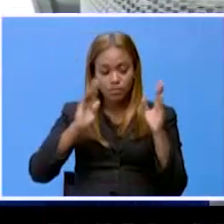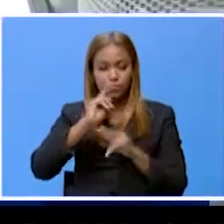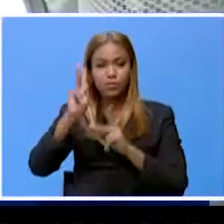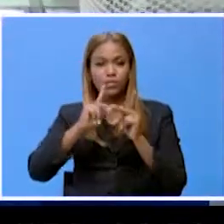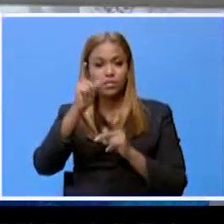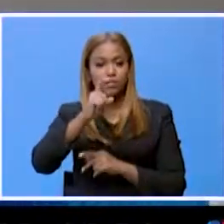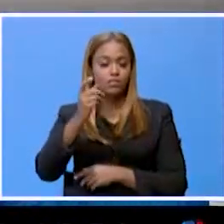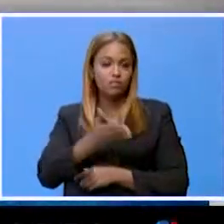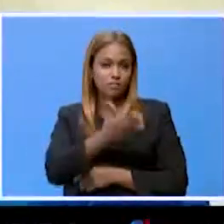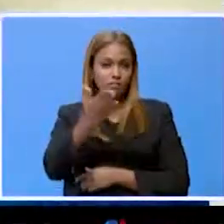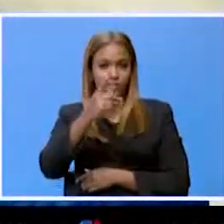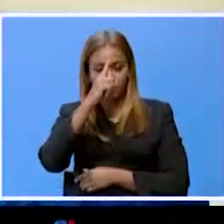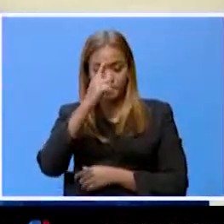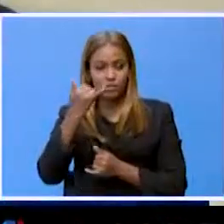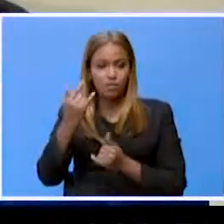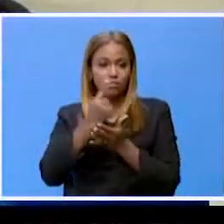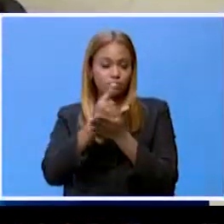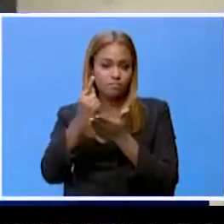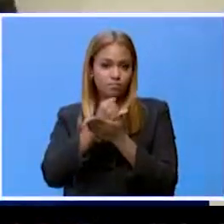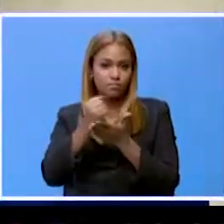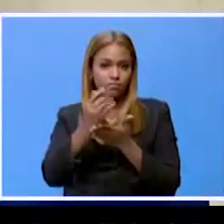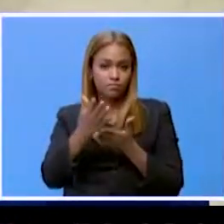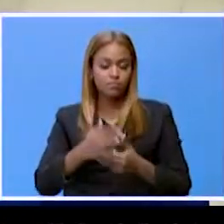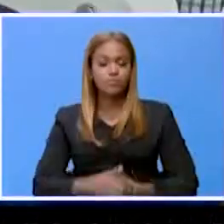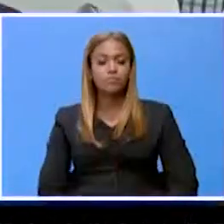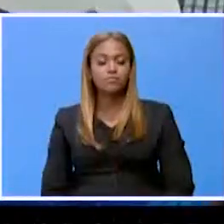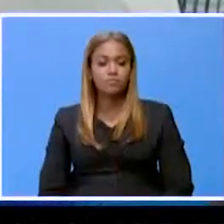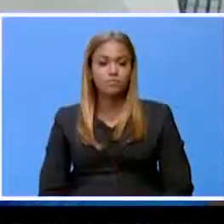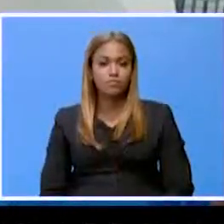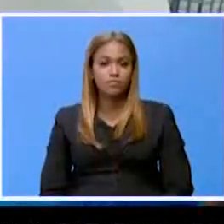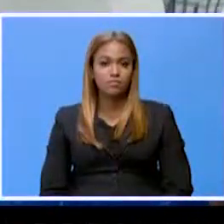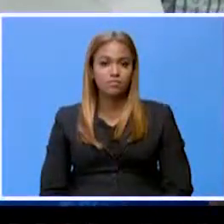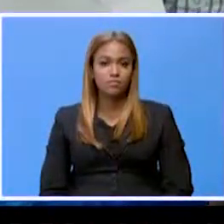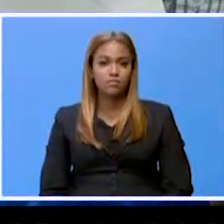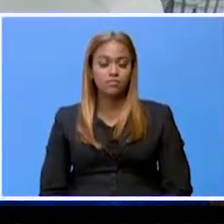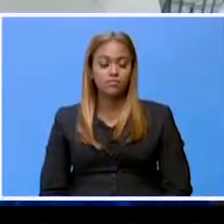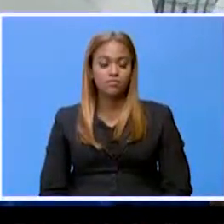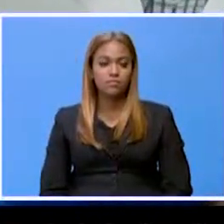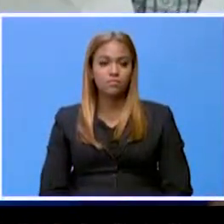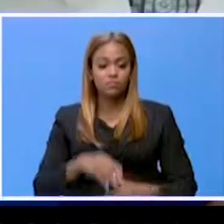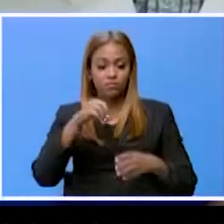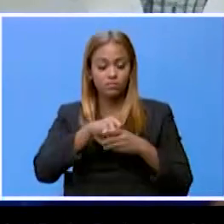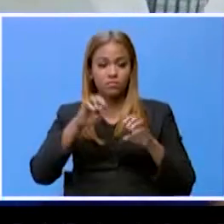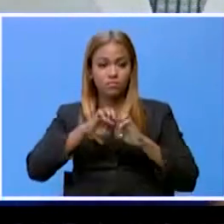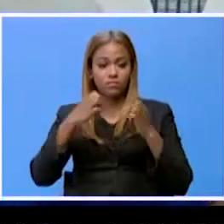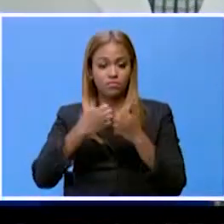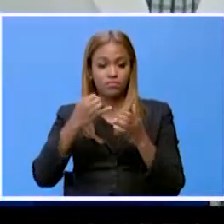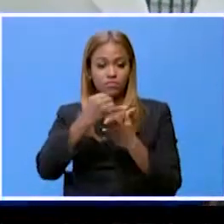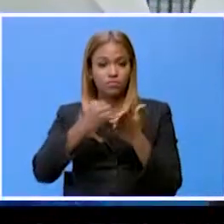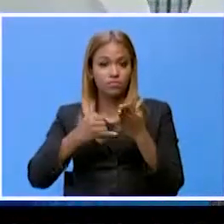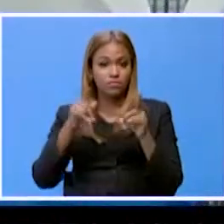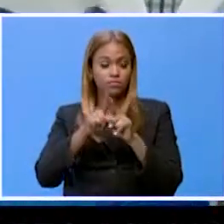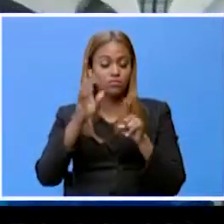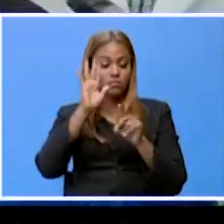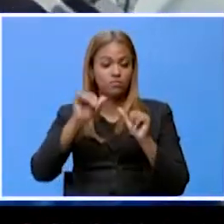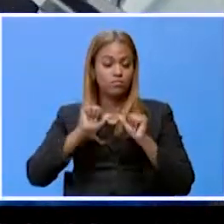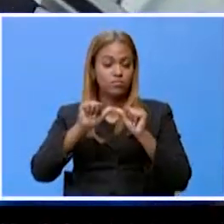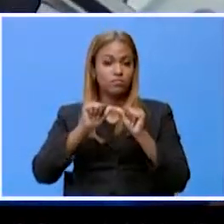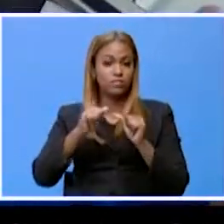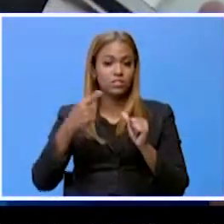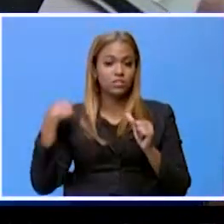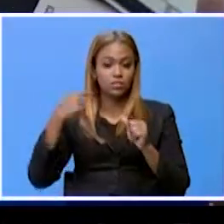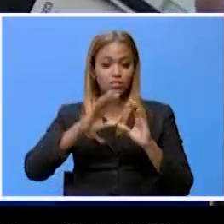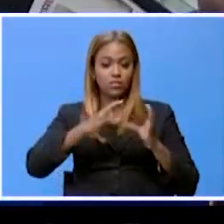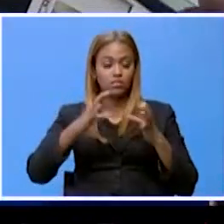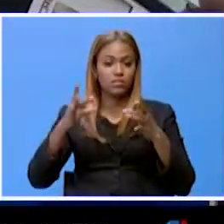lo requieran durante el largo asueto de la Semana Mayor. El equipo quirúrgico también permanecerá en nuestro